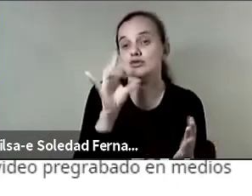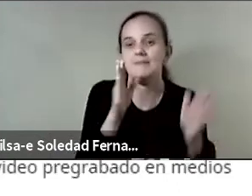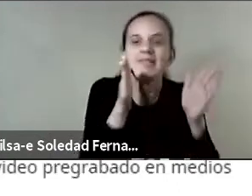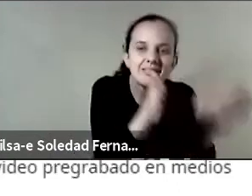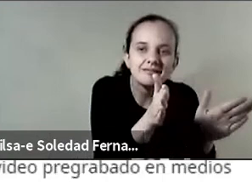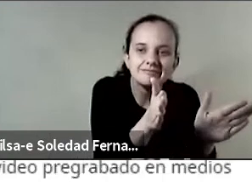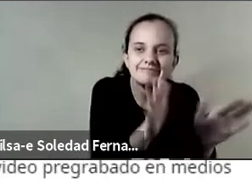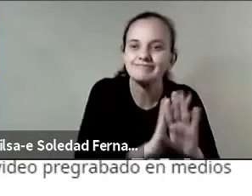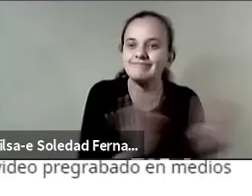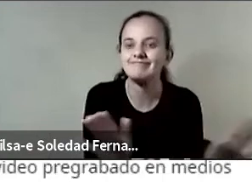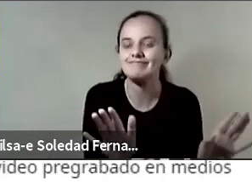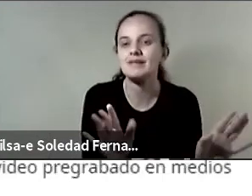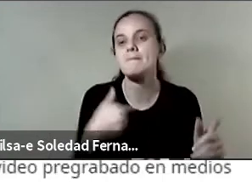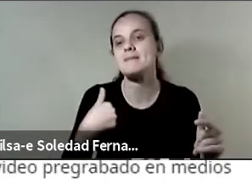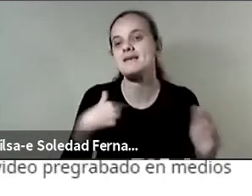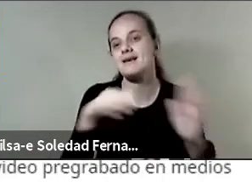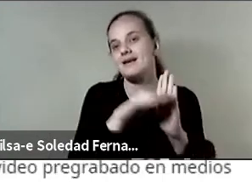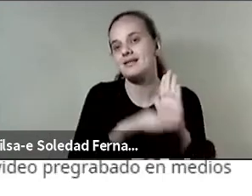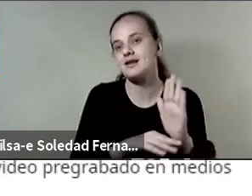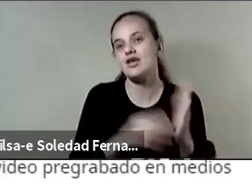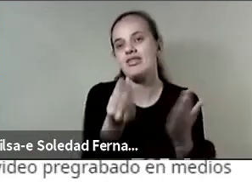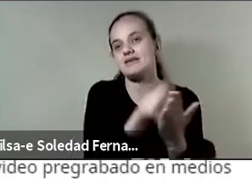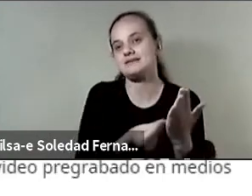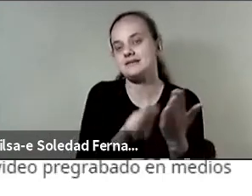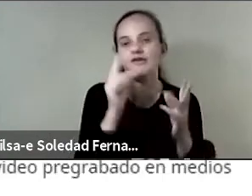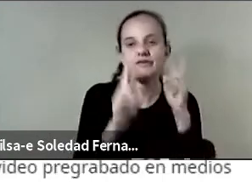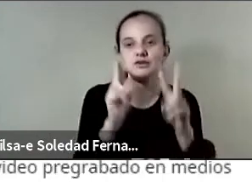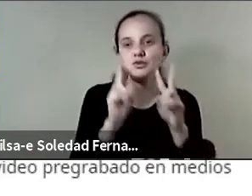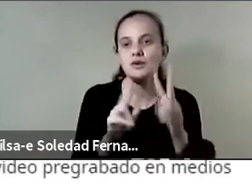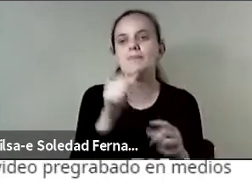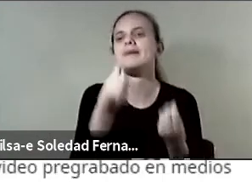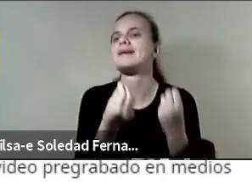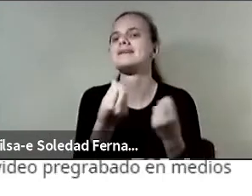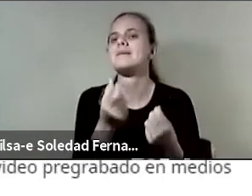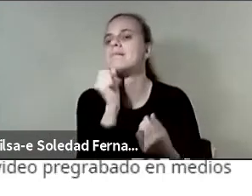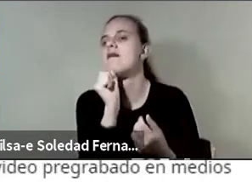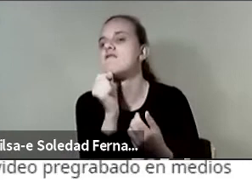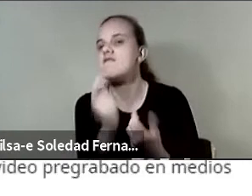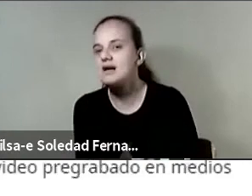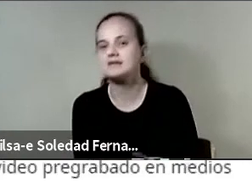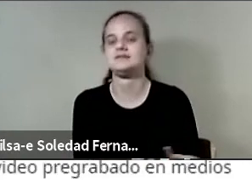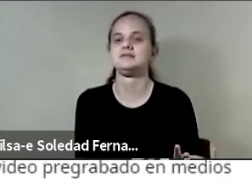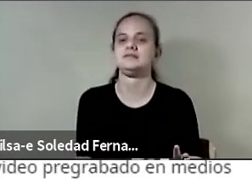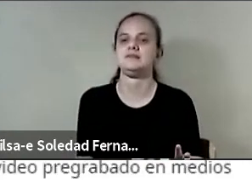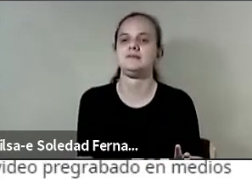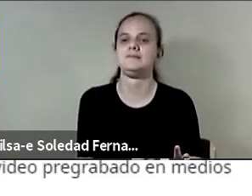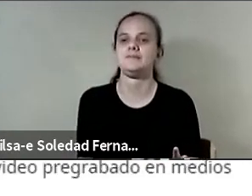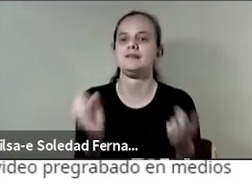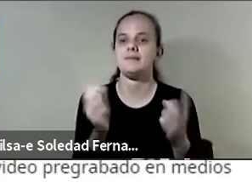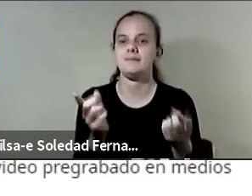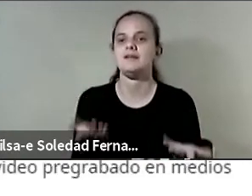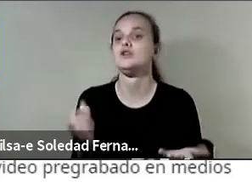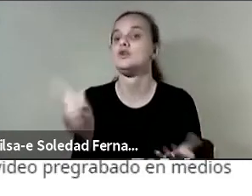o diseñadores visuales, lo que vamos a hacer es, bueno, solamente voy a tener en cuenta esta parte de los criterios que corresponden a diseño visual,